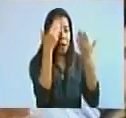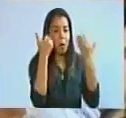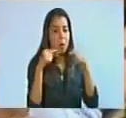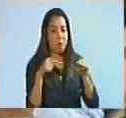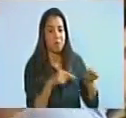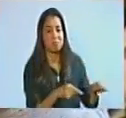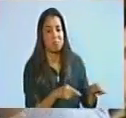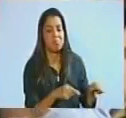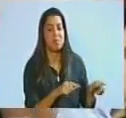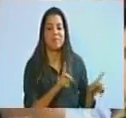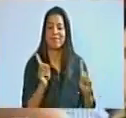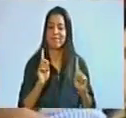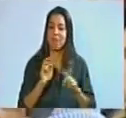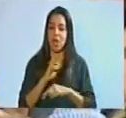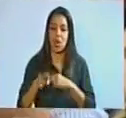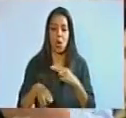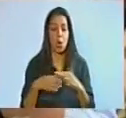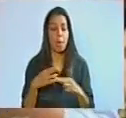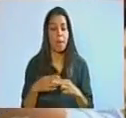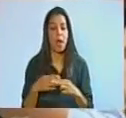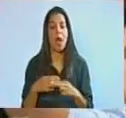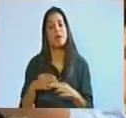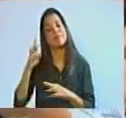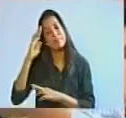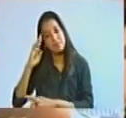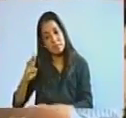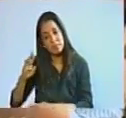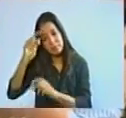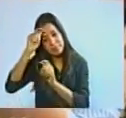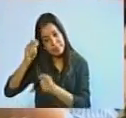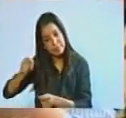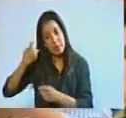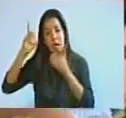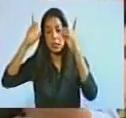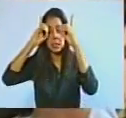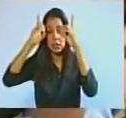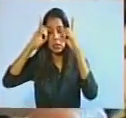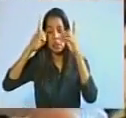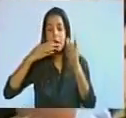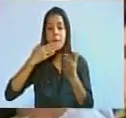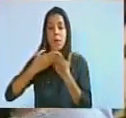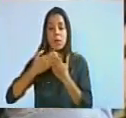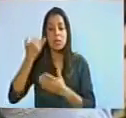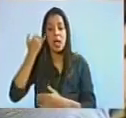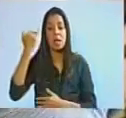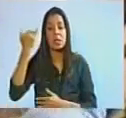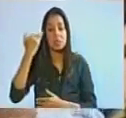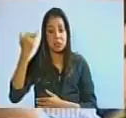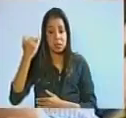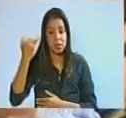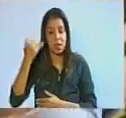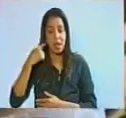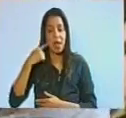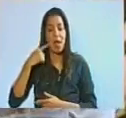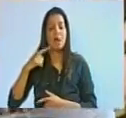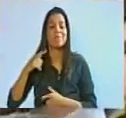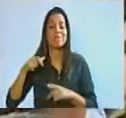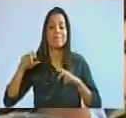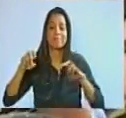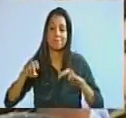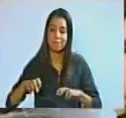le propongo a la presidenta de la Asamblea Nacional Constituyente que generemos un espacio